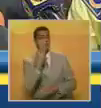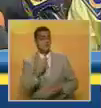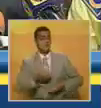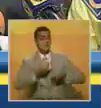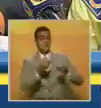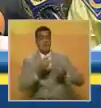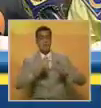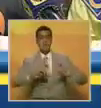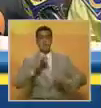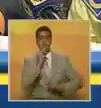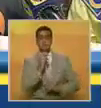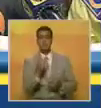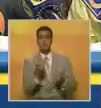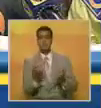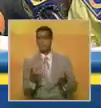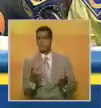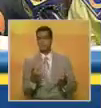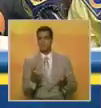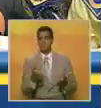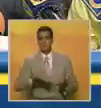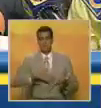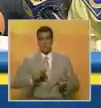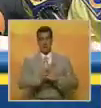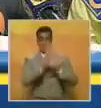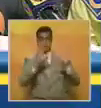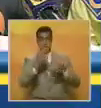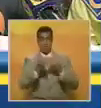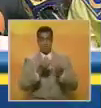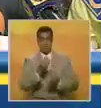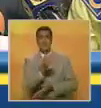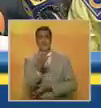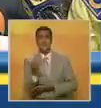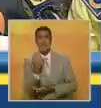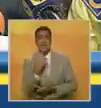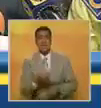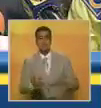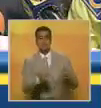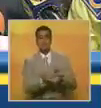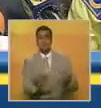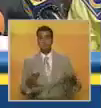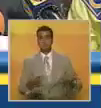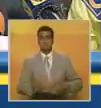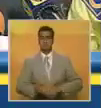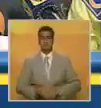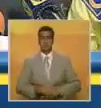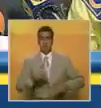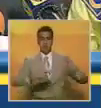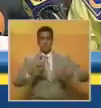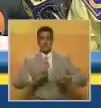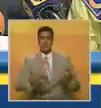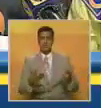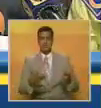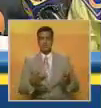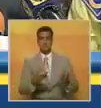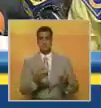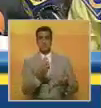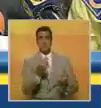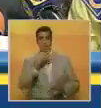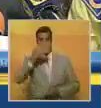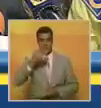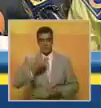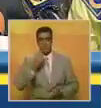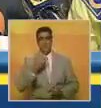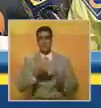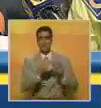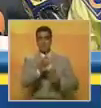la información necesaria para que se puedan esclarecer los hechos? ¿Qué es lo que ha pasado con la investigación que no ha dado credibilidad para